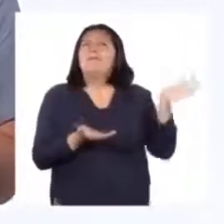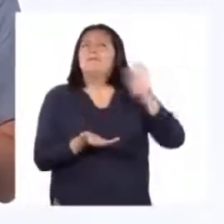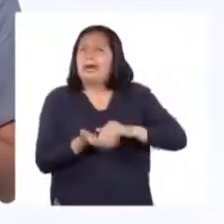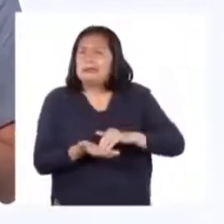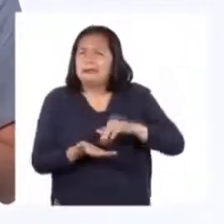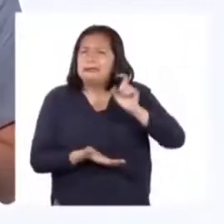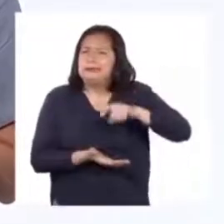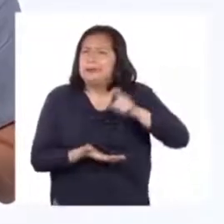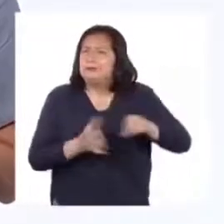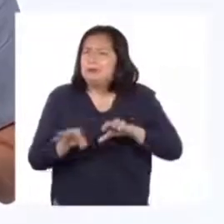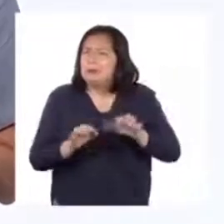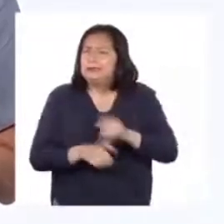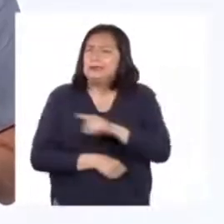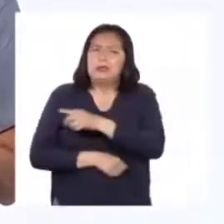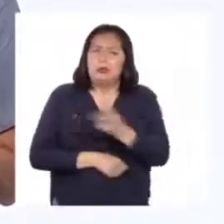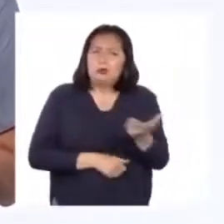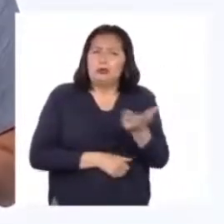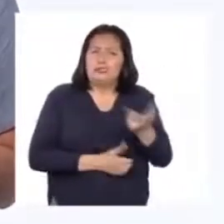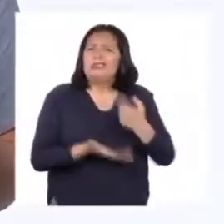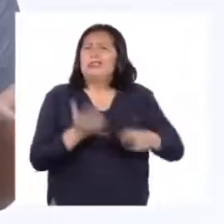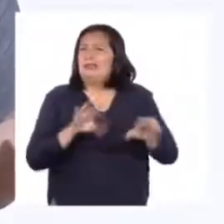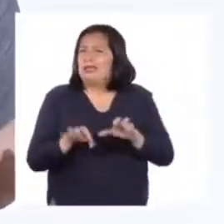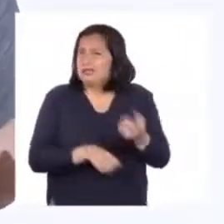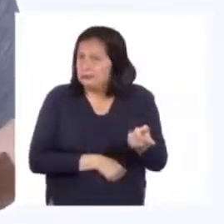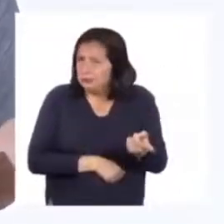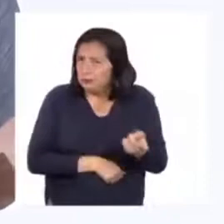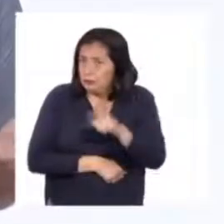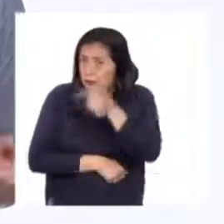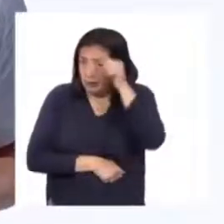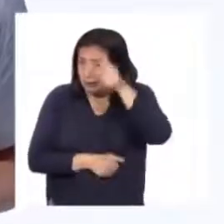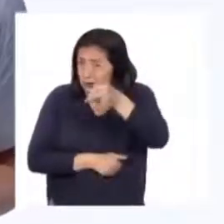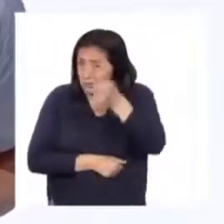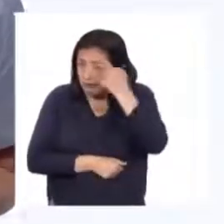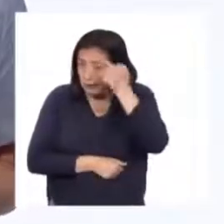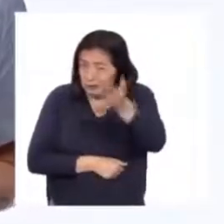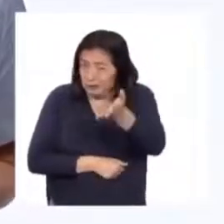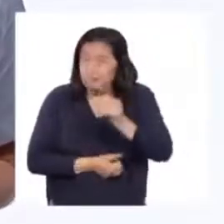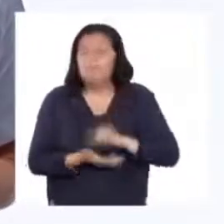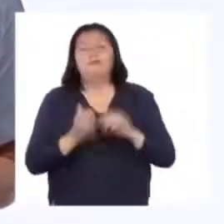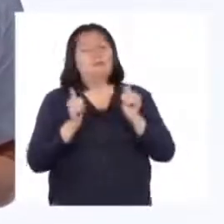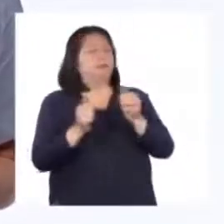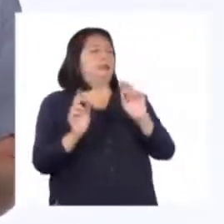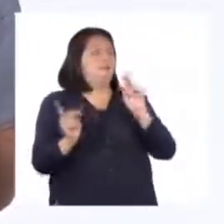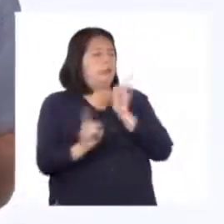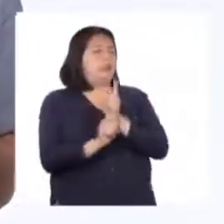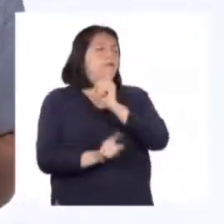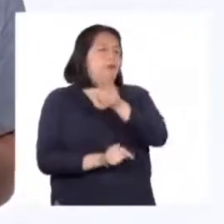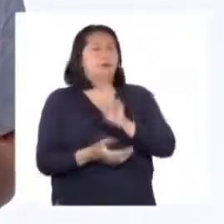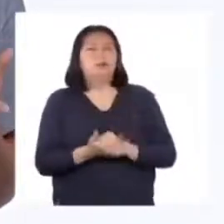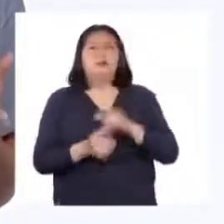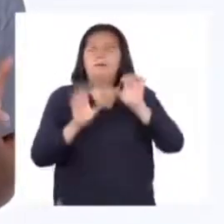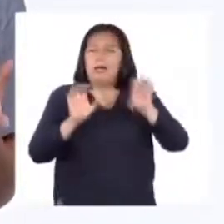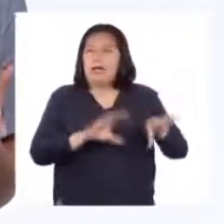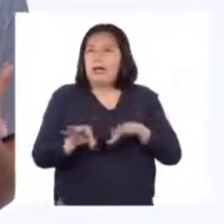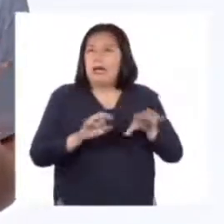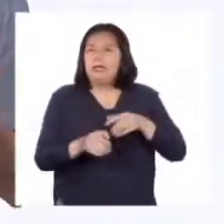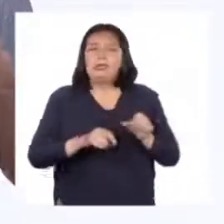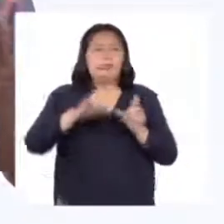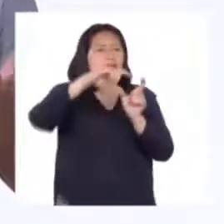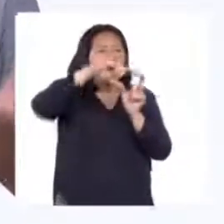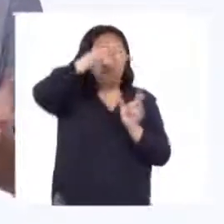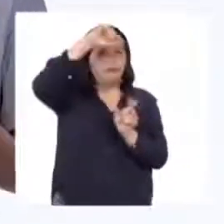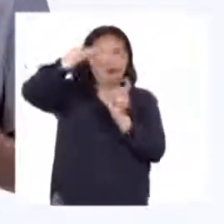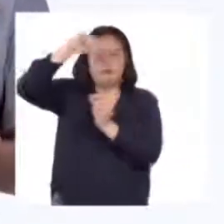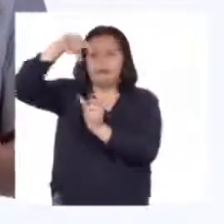siguiente que iban a realizar nuestros amigos? ¿Lo saben? Perfecto. Ellos mencionaron que van a elaborar un gráfico de